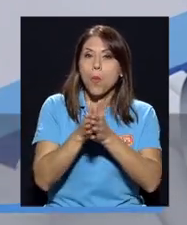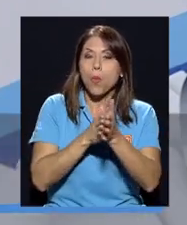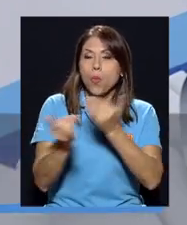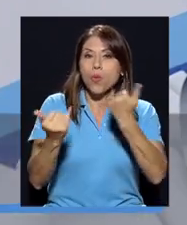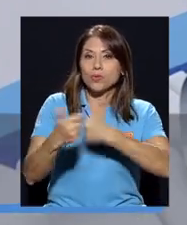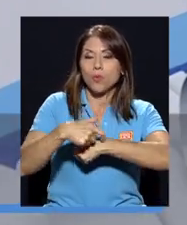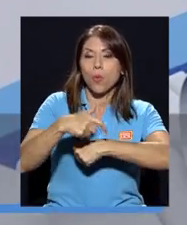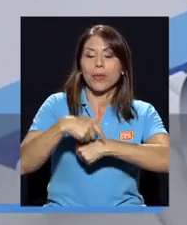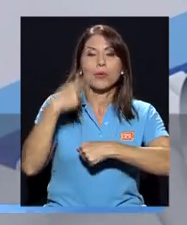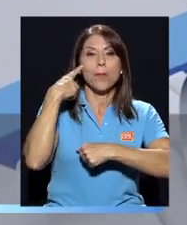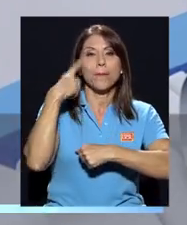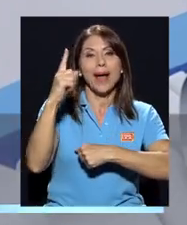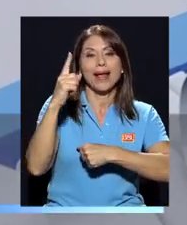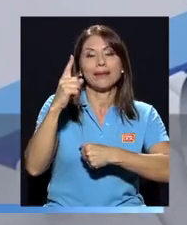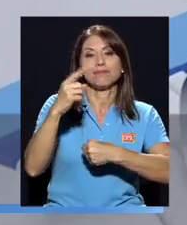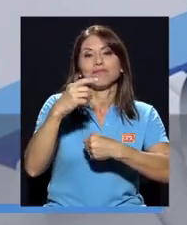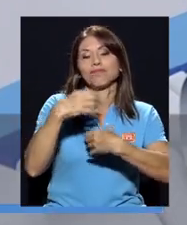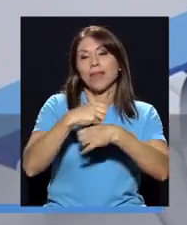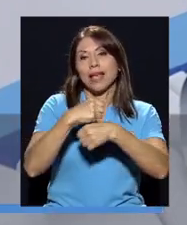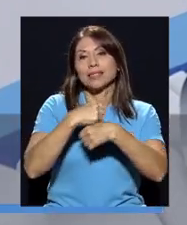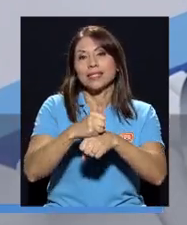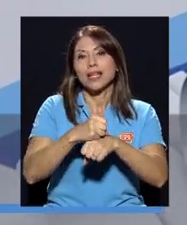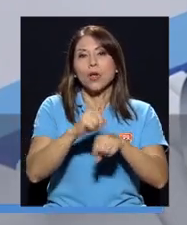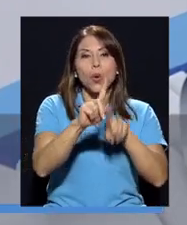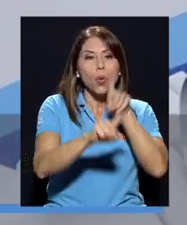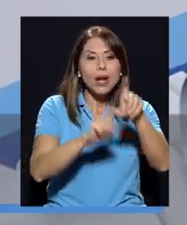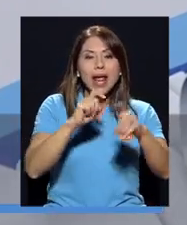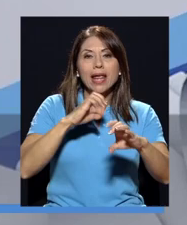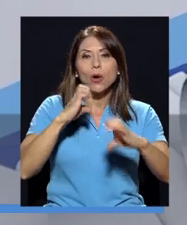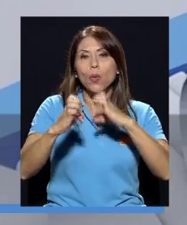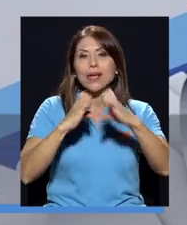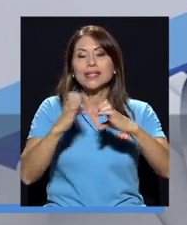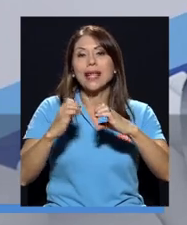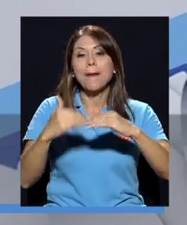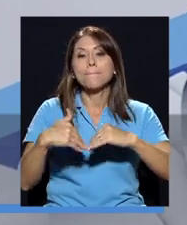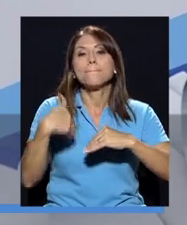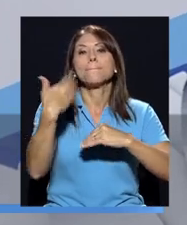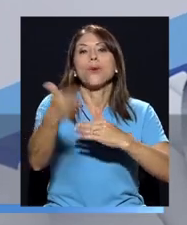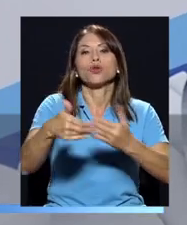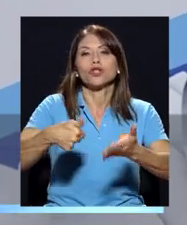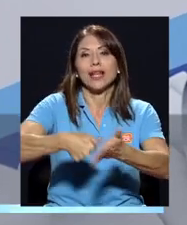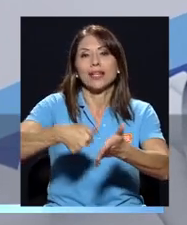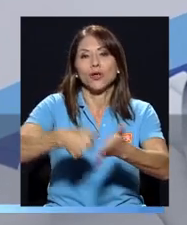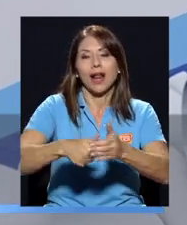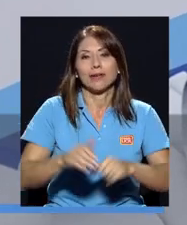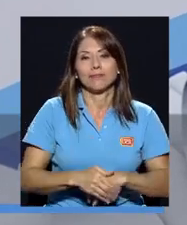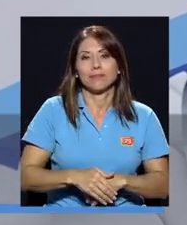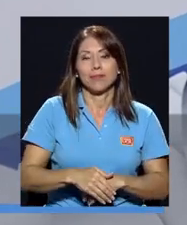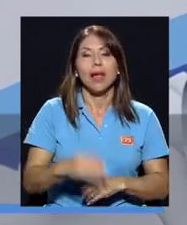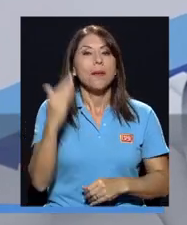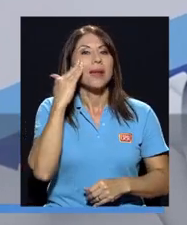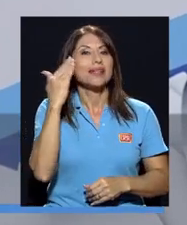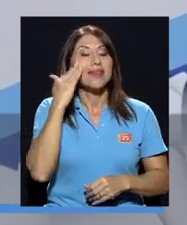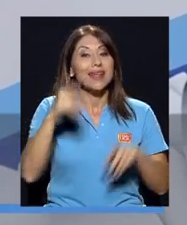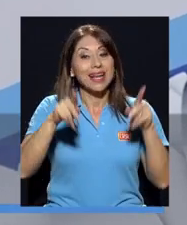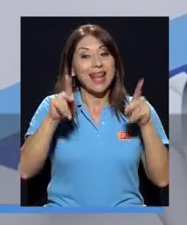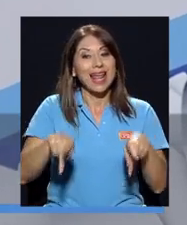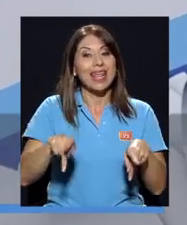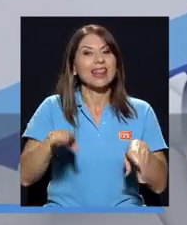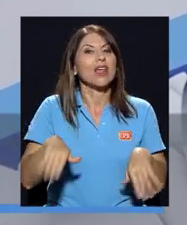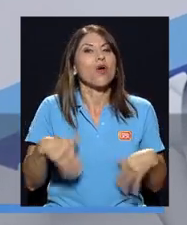momento electoral para hacer más que nada a una encuesta post electoral para saber cómo la gente había definido al final el voto